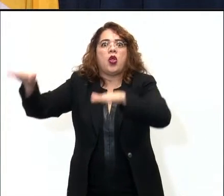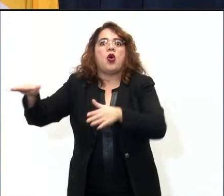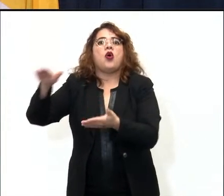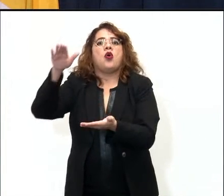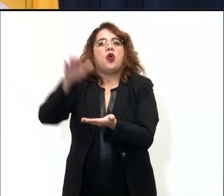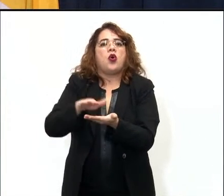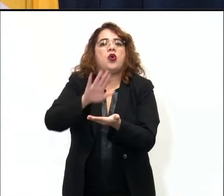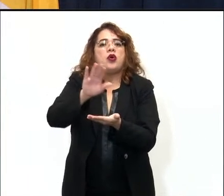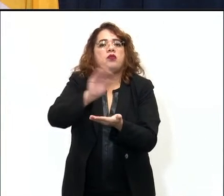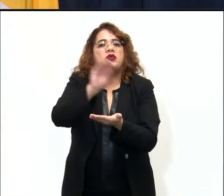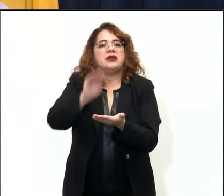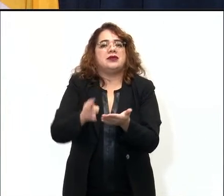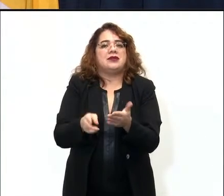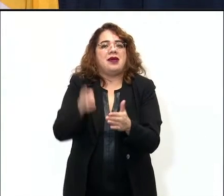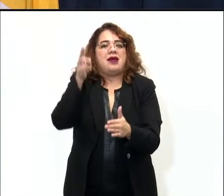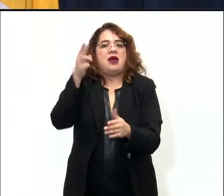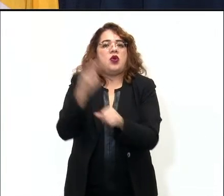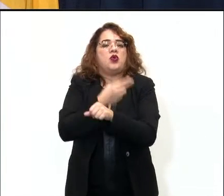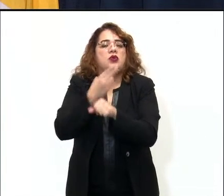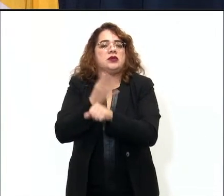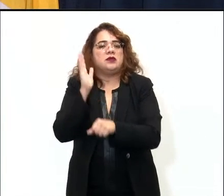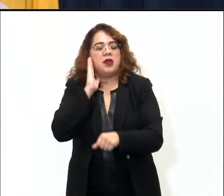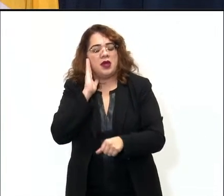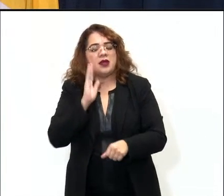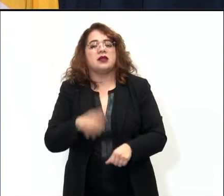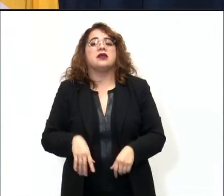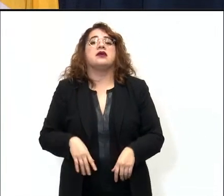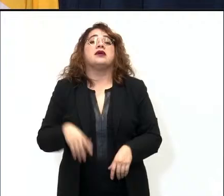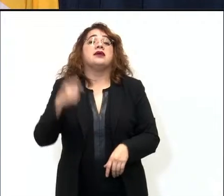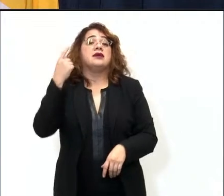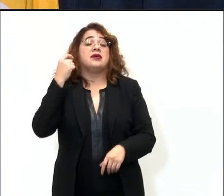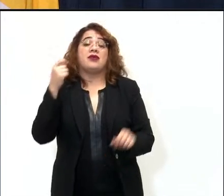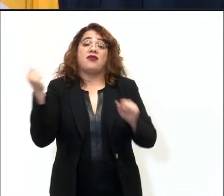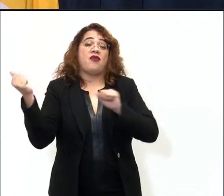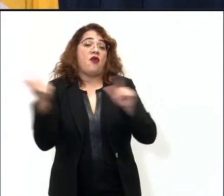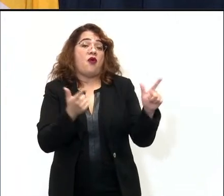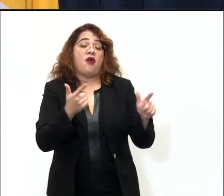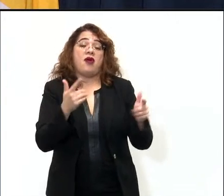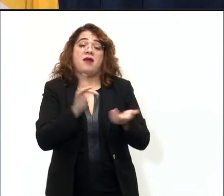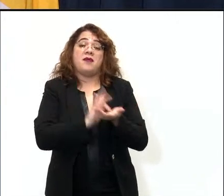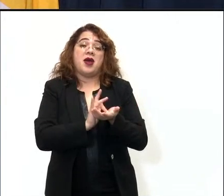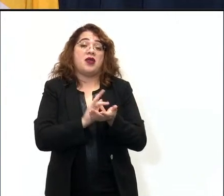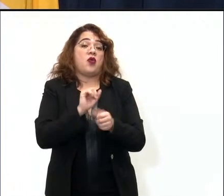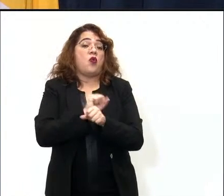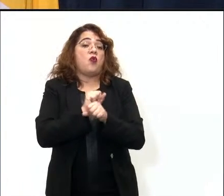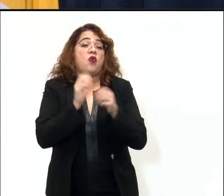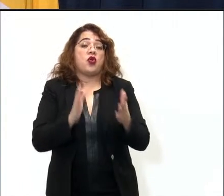el primer día de esta pandemia del año pasado. No